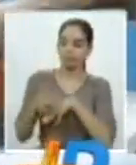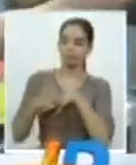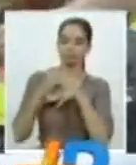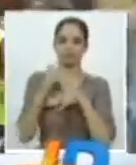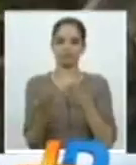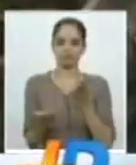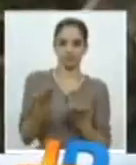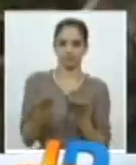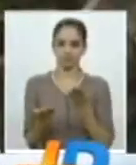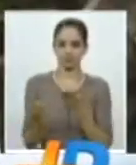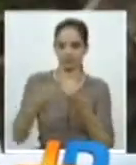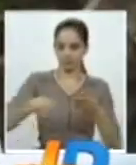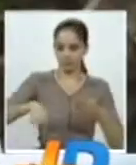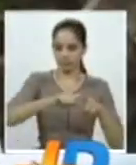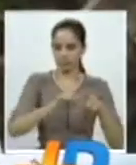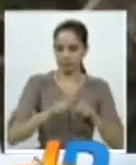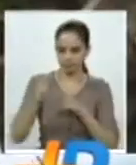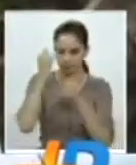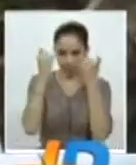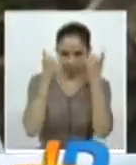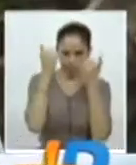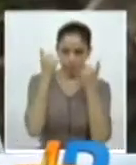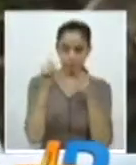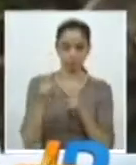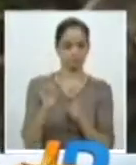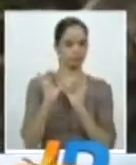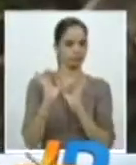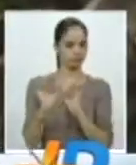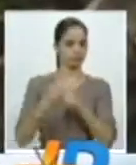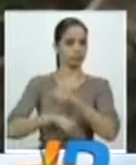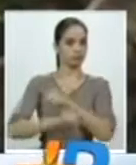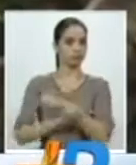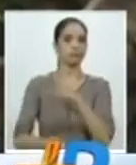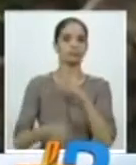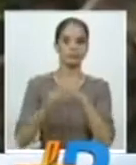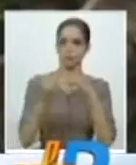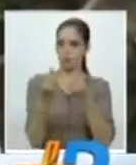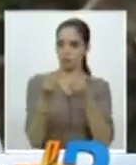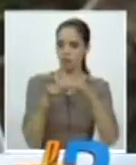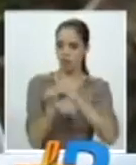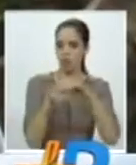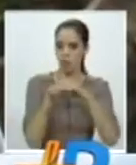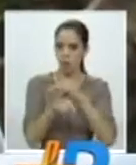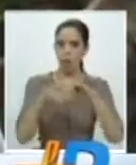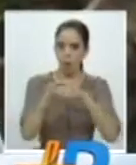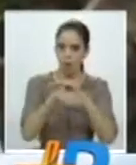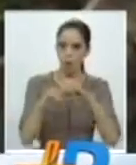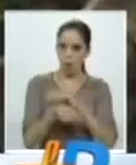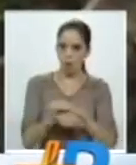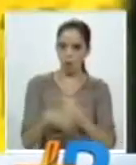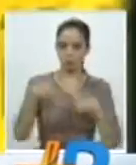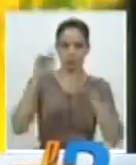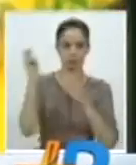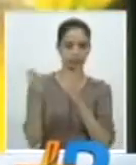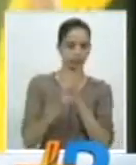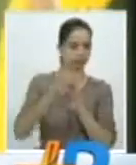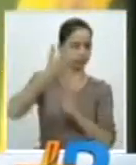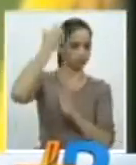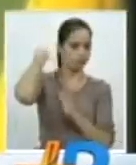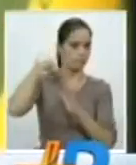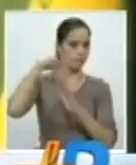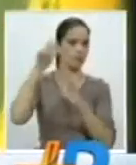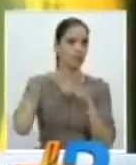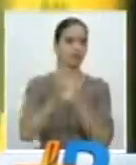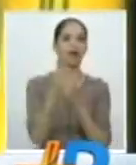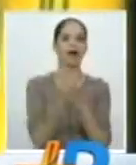en sus líneas. Se destaca no solamente por su calidad de fútbol, sino por la cantidad de goles que ha hecho. Y bate un récord a nivel mundial, ¿no? Ambos tienen